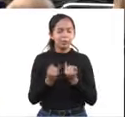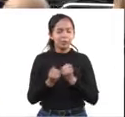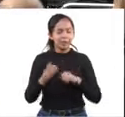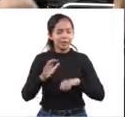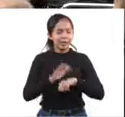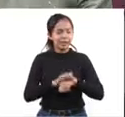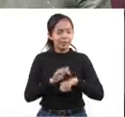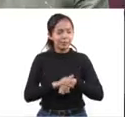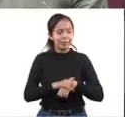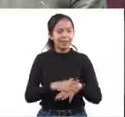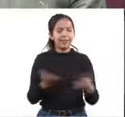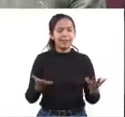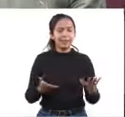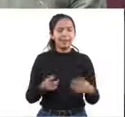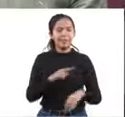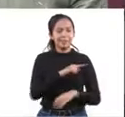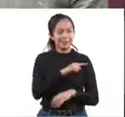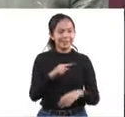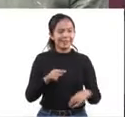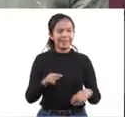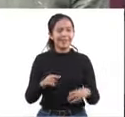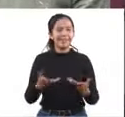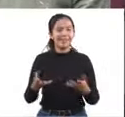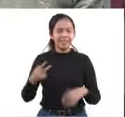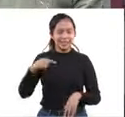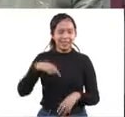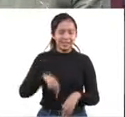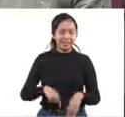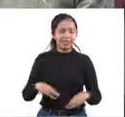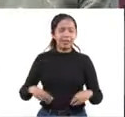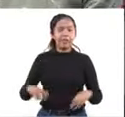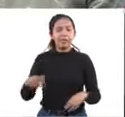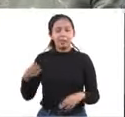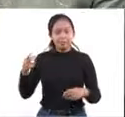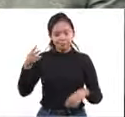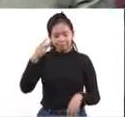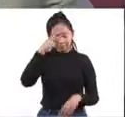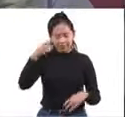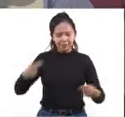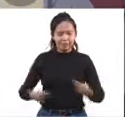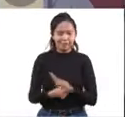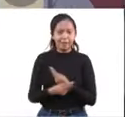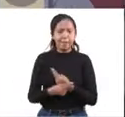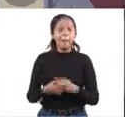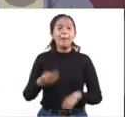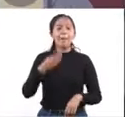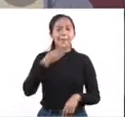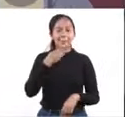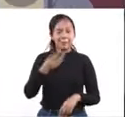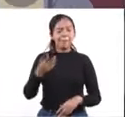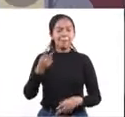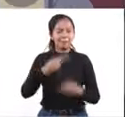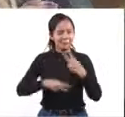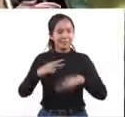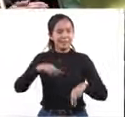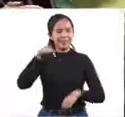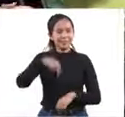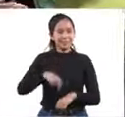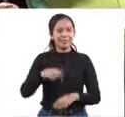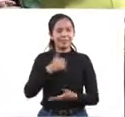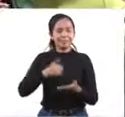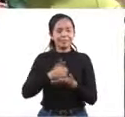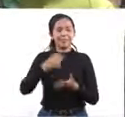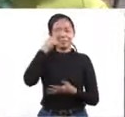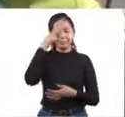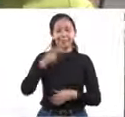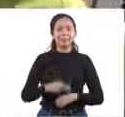amistad y la raíz de lo que somos las mexicanas y los mexicanos. Bienvenidos a su casa, a la Ciudad de México.